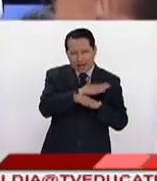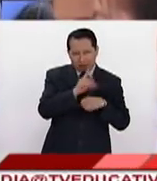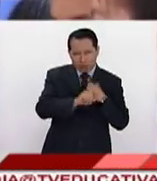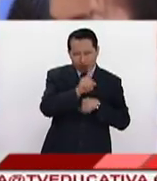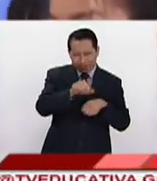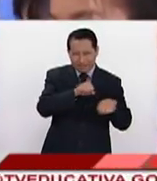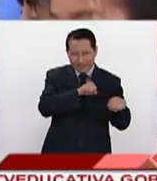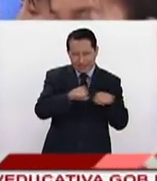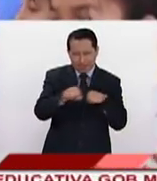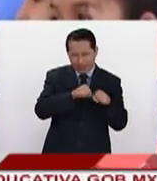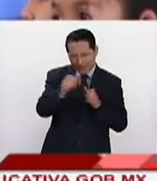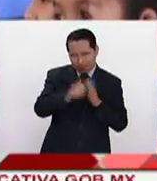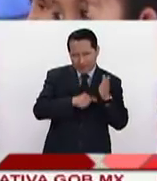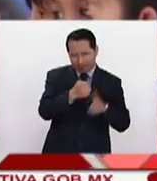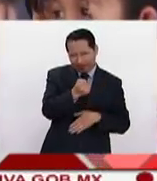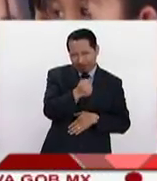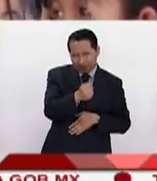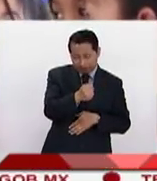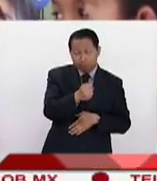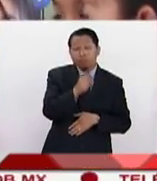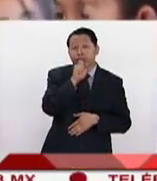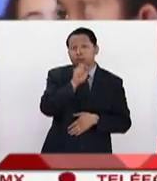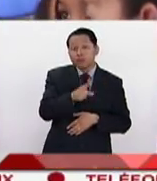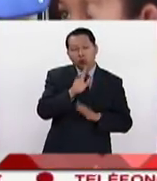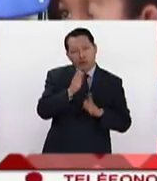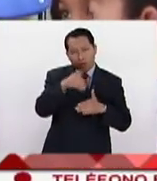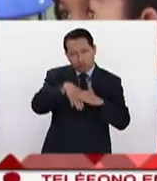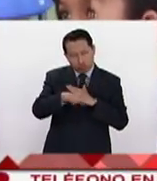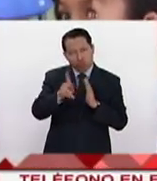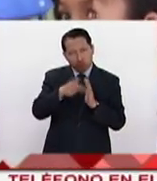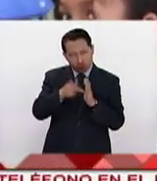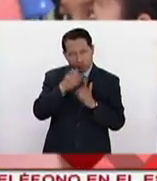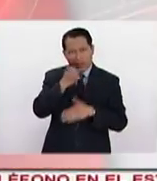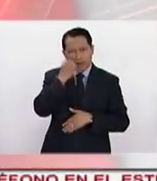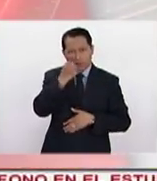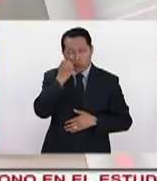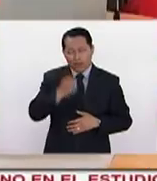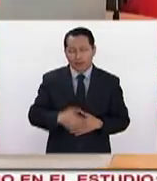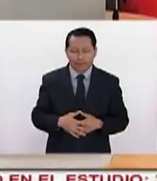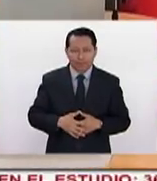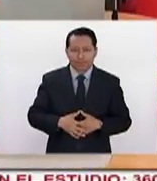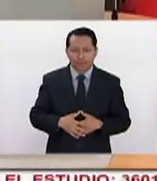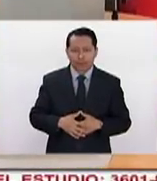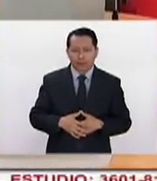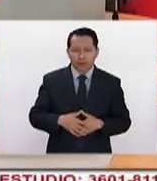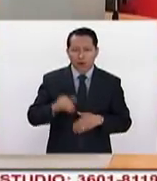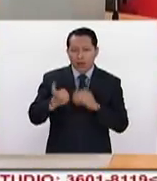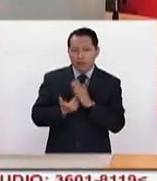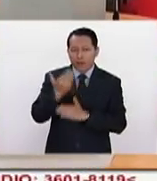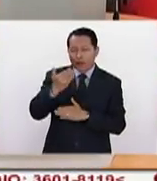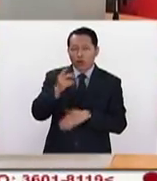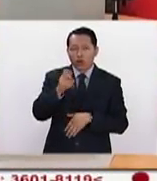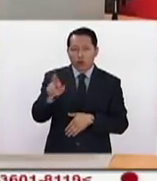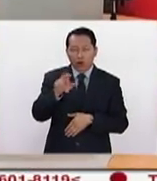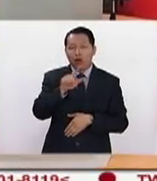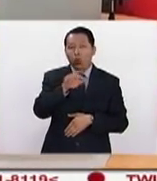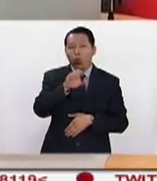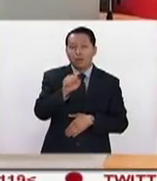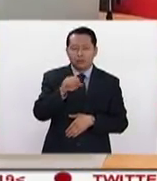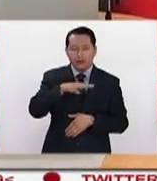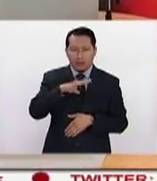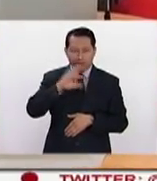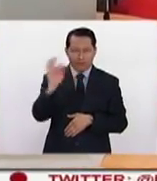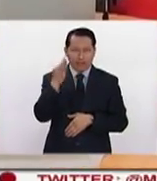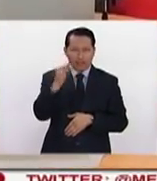de septiembre de 2017 ya se encuentran en clases. Esta mañana, el doctor Luis Guacuja de la